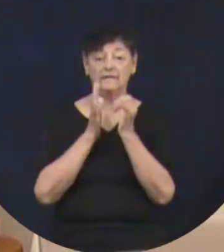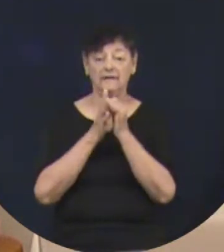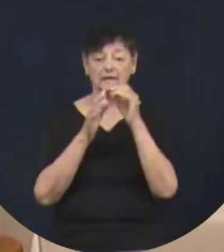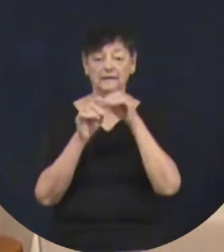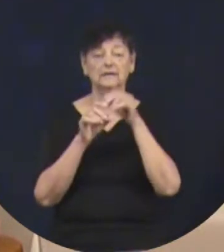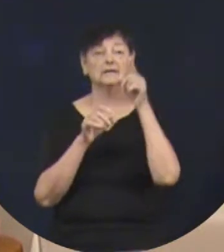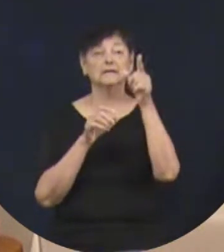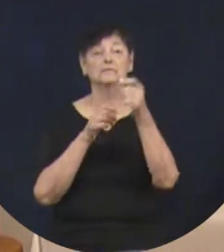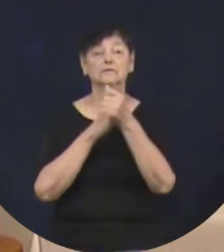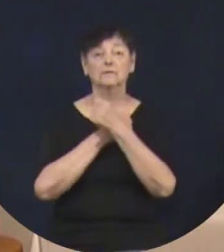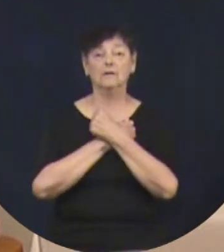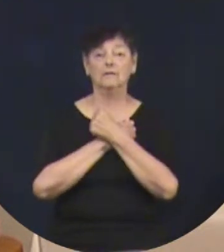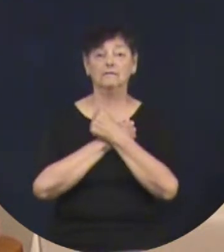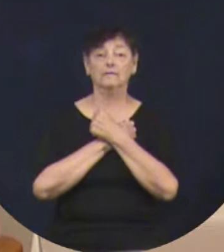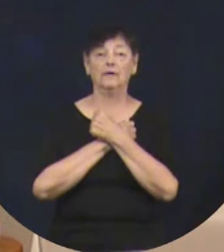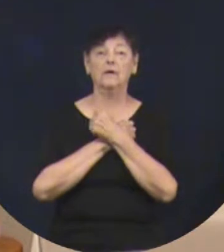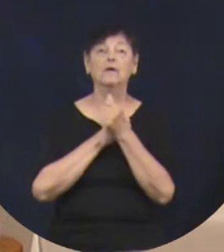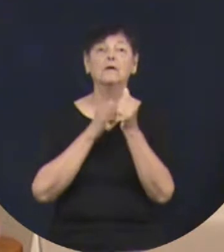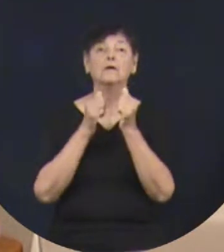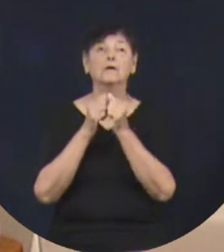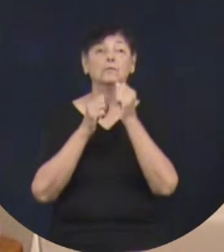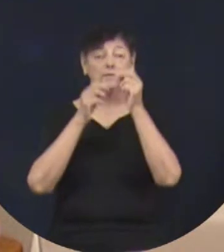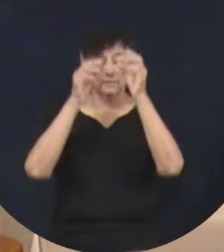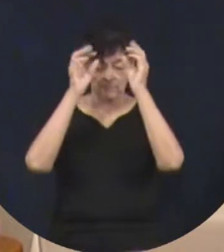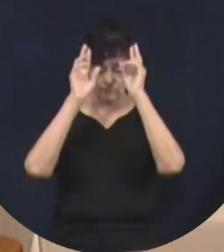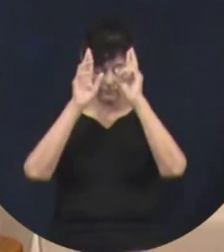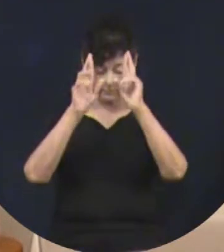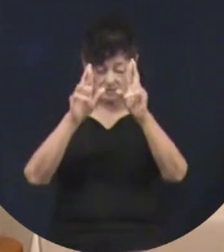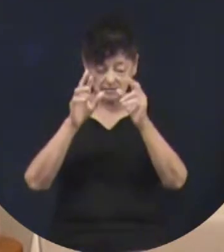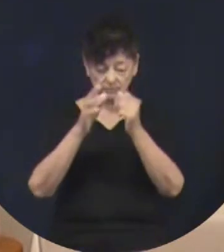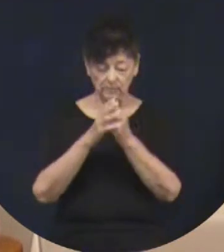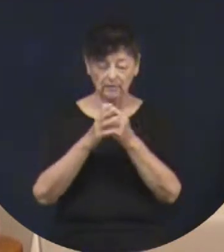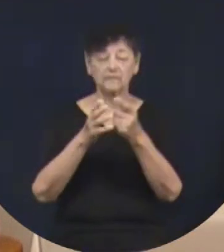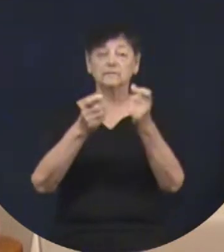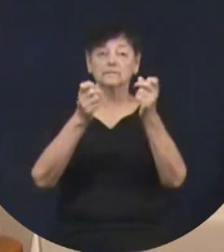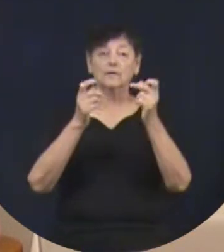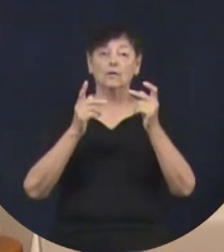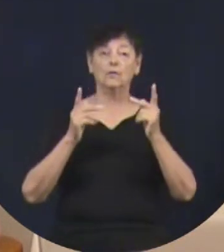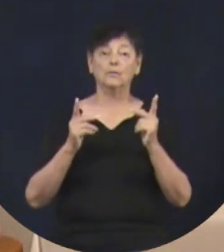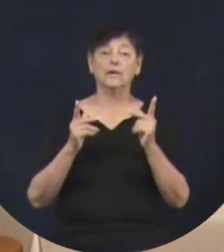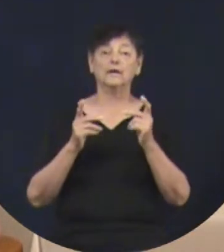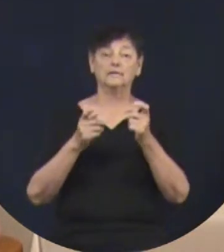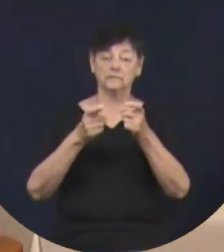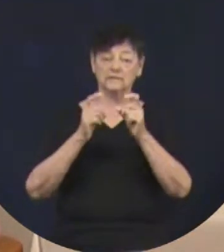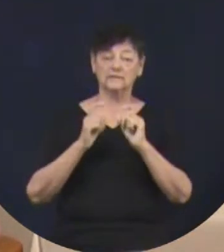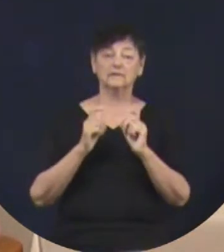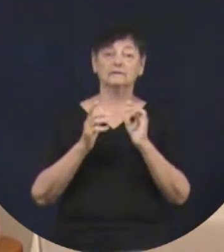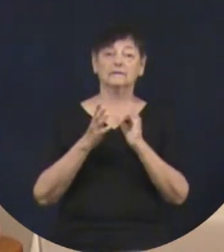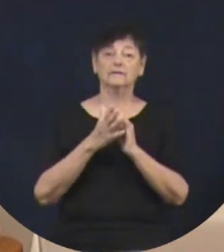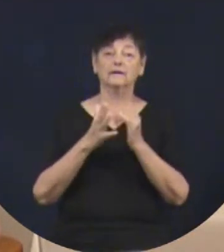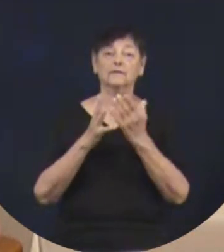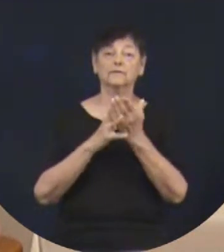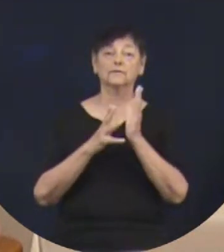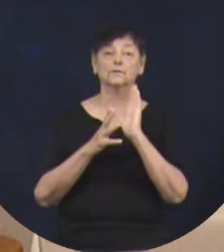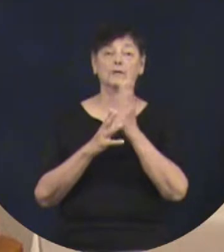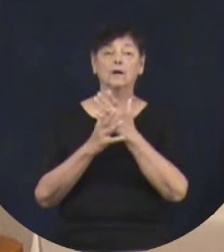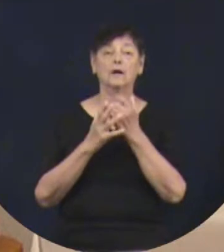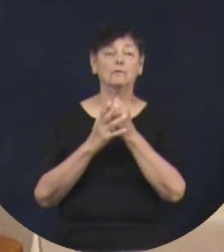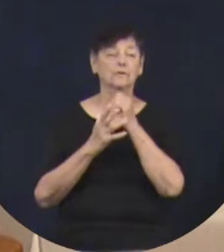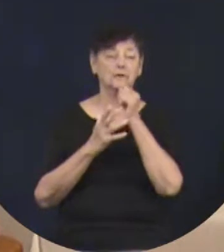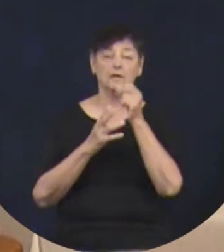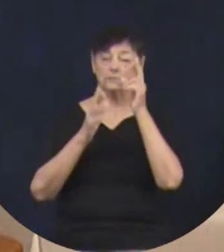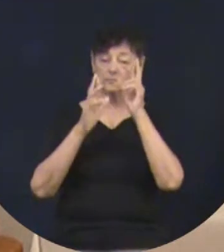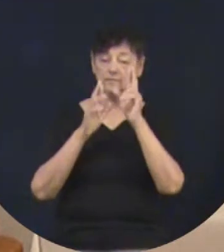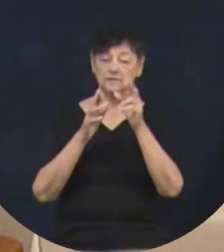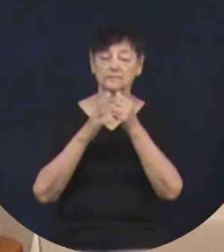Él amabas. Y con su obediencia nos devolviste aquellos dones que por nuestra